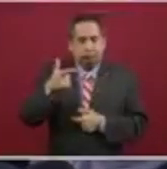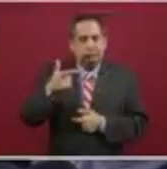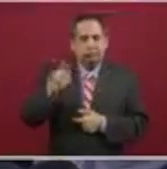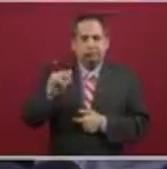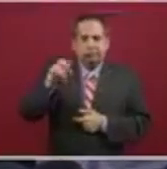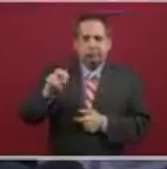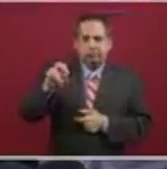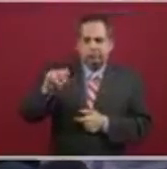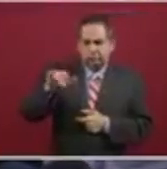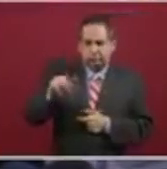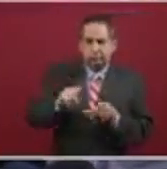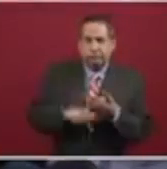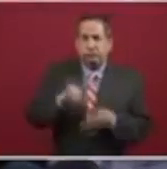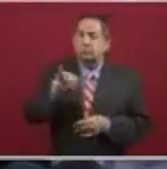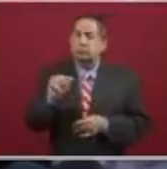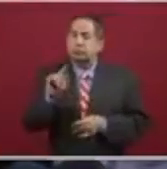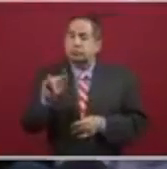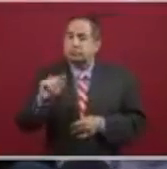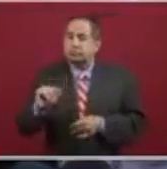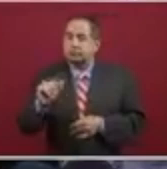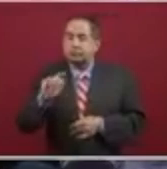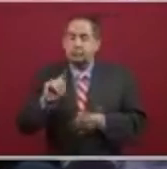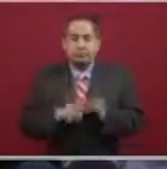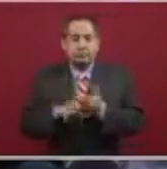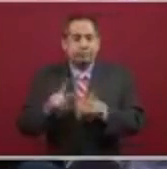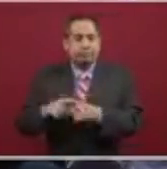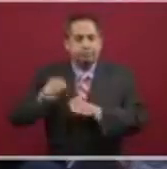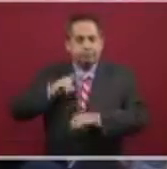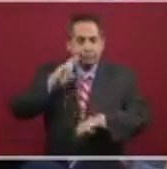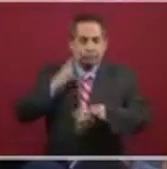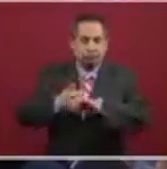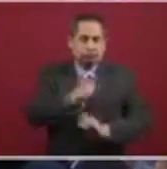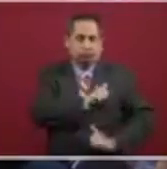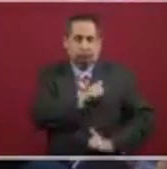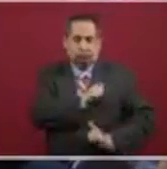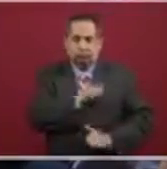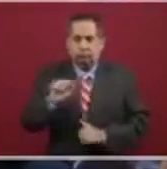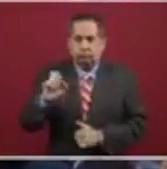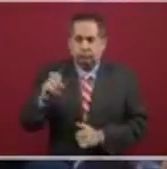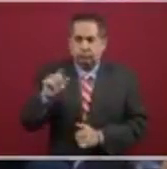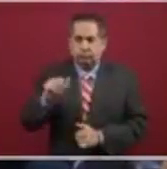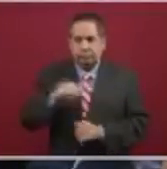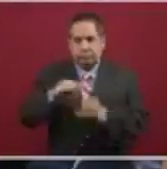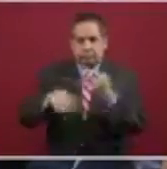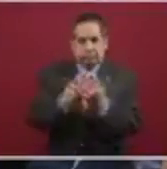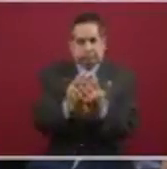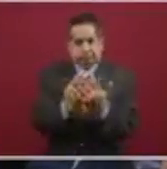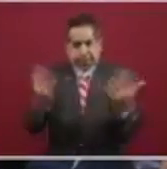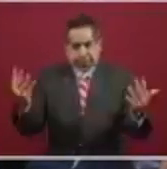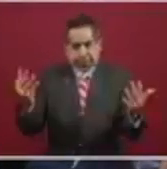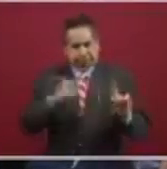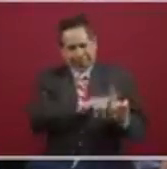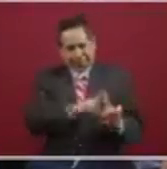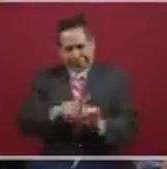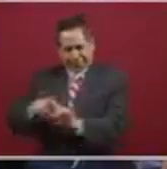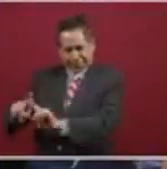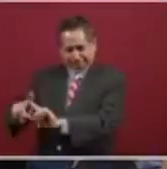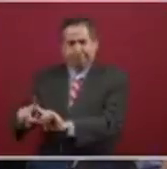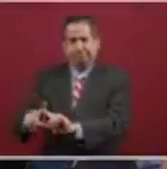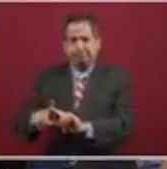Ornelas, Juanita Solano Sánchez, cabo de la Sedena. Un fuerte aplauso para todas ellas, por favor.